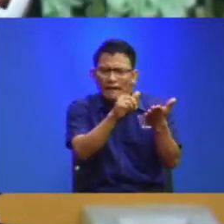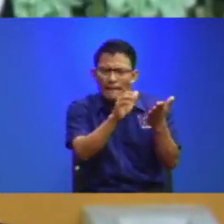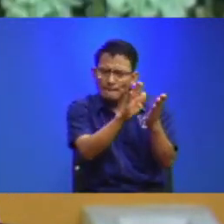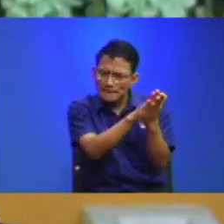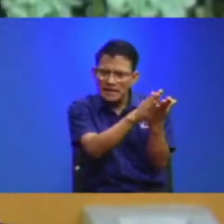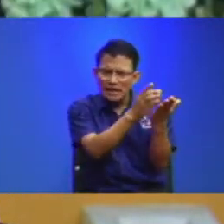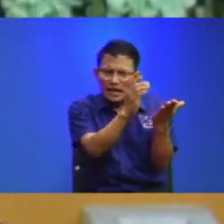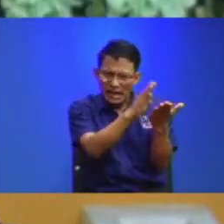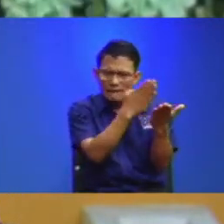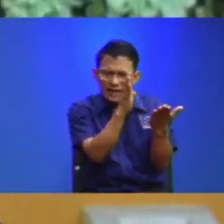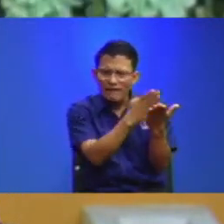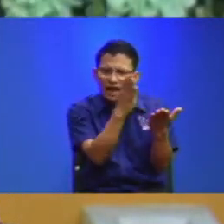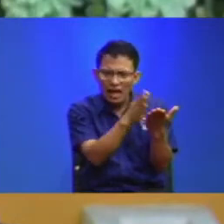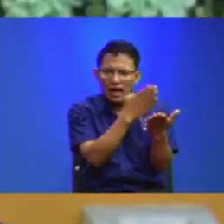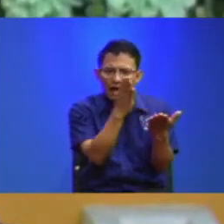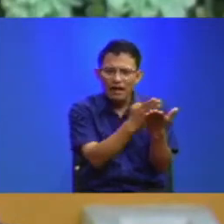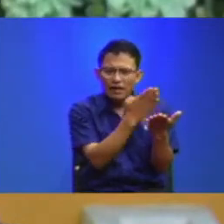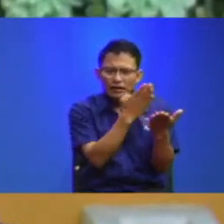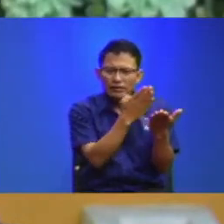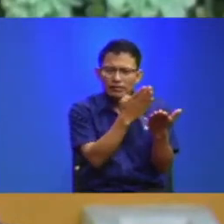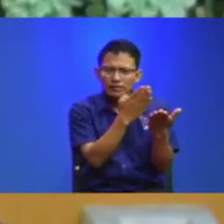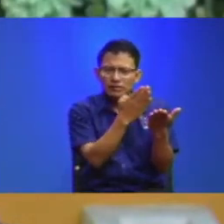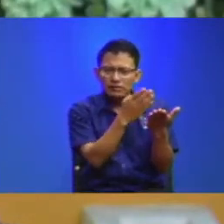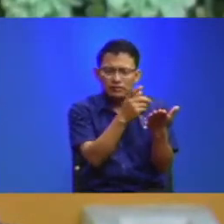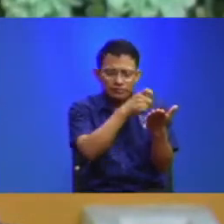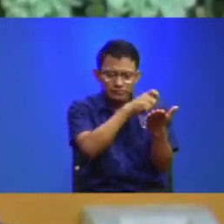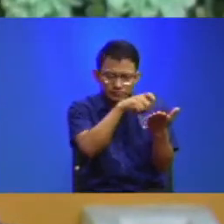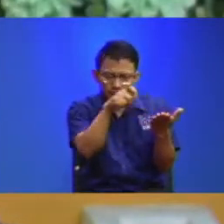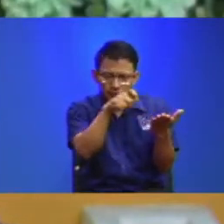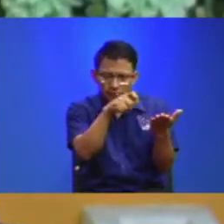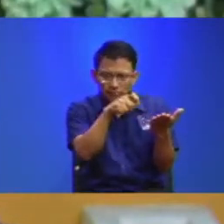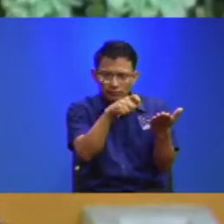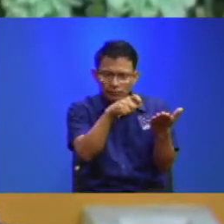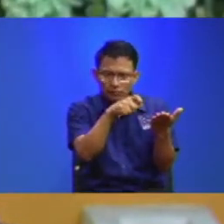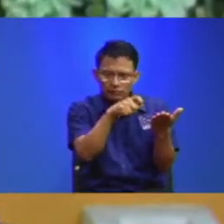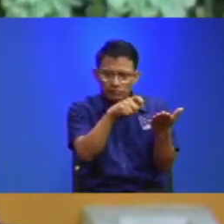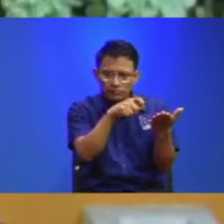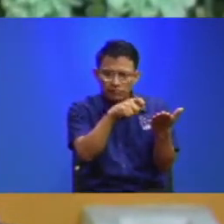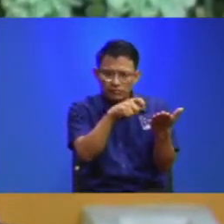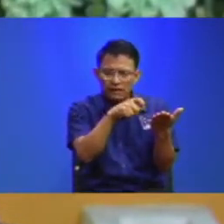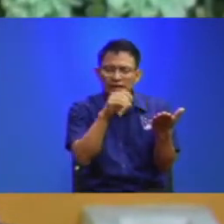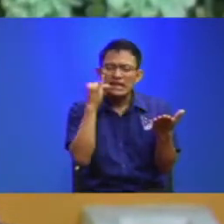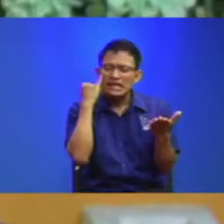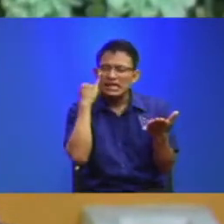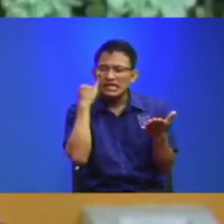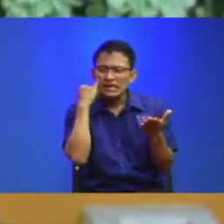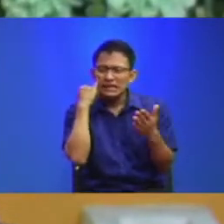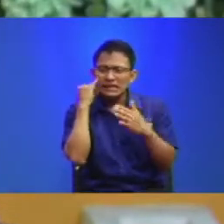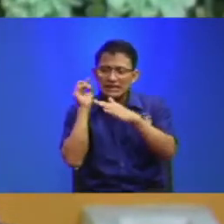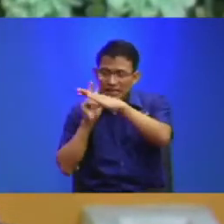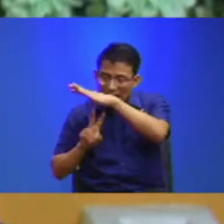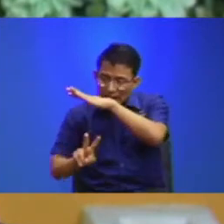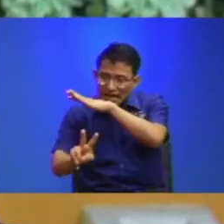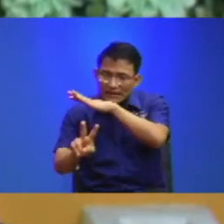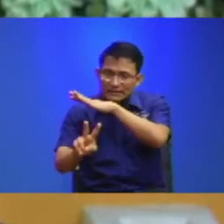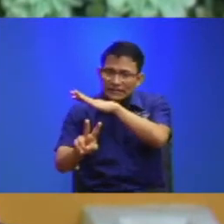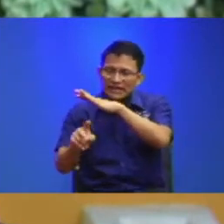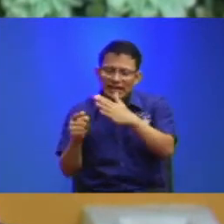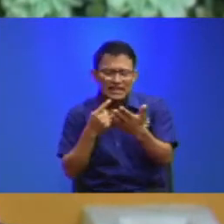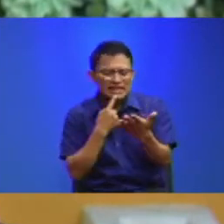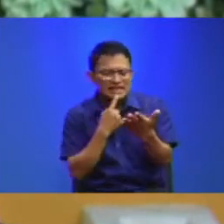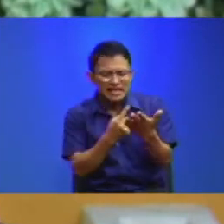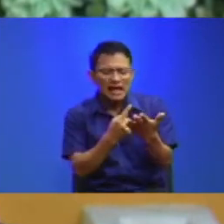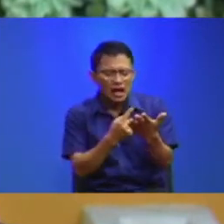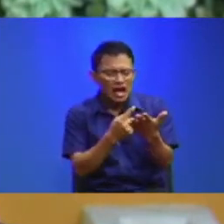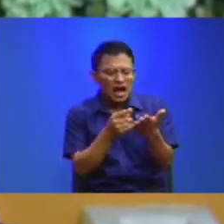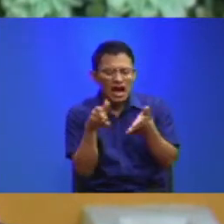40, versículo 3, que estaba escrito, bueno, sobre todo en Isaías, que se hablaba que iba a venir un camino